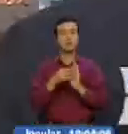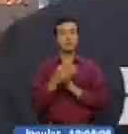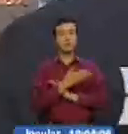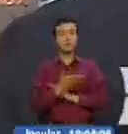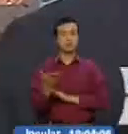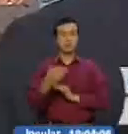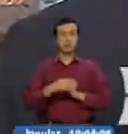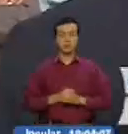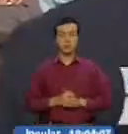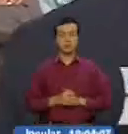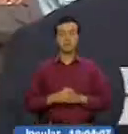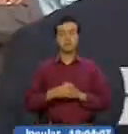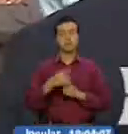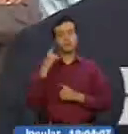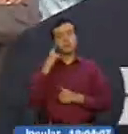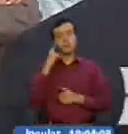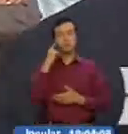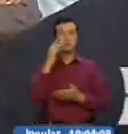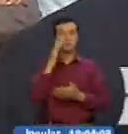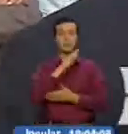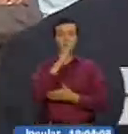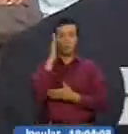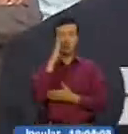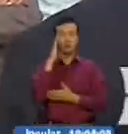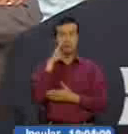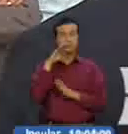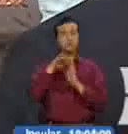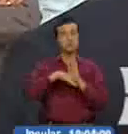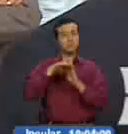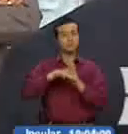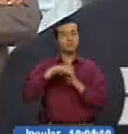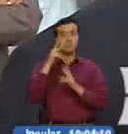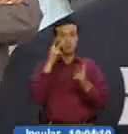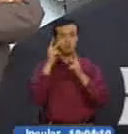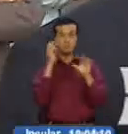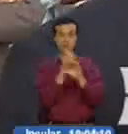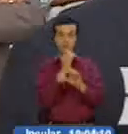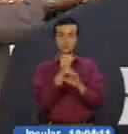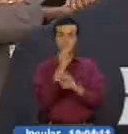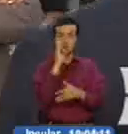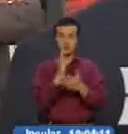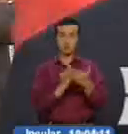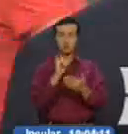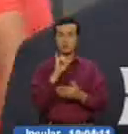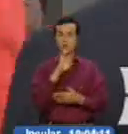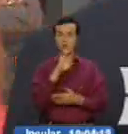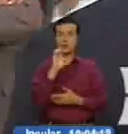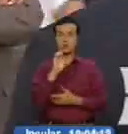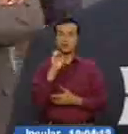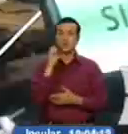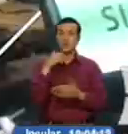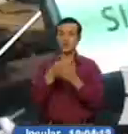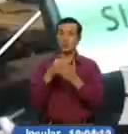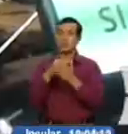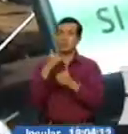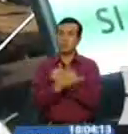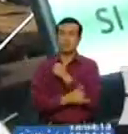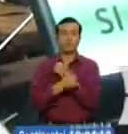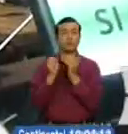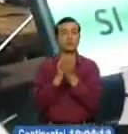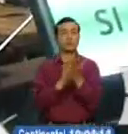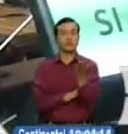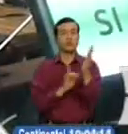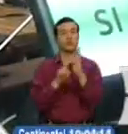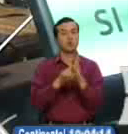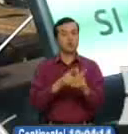un esquema de neutralidad y de racionalización en la forma de cálculo de la tarifa del ICE en las importaciones. Es un proyecto de